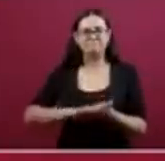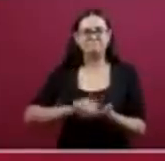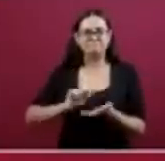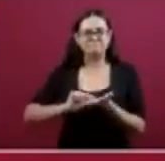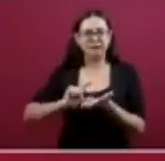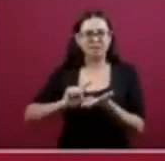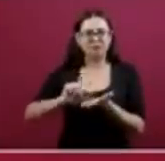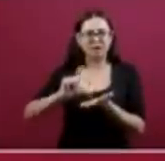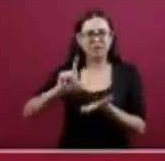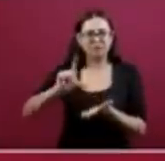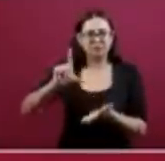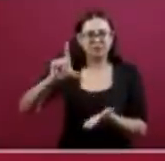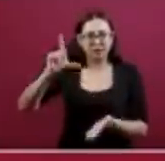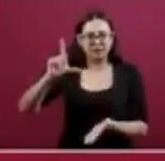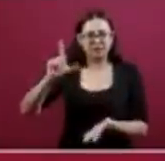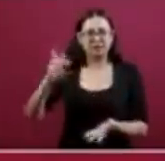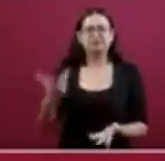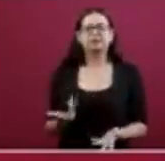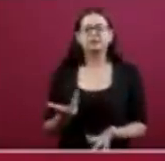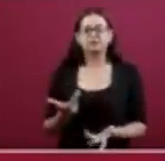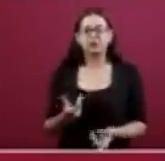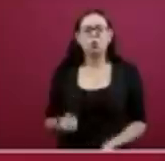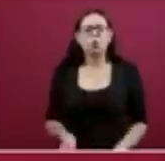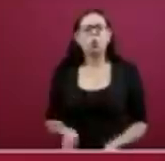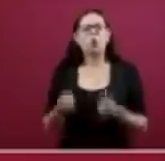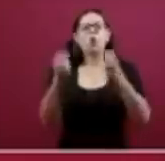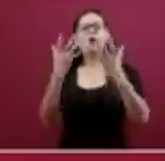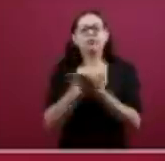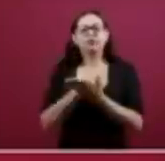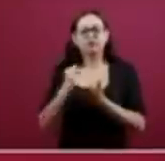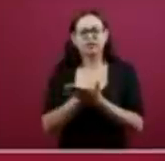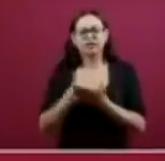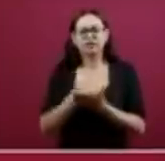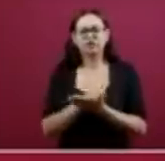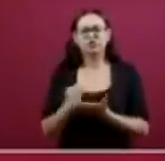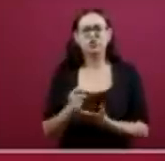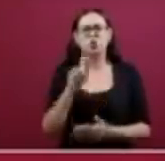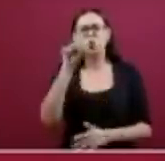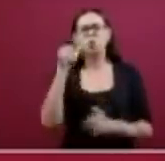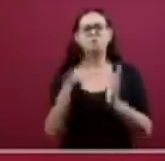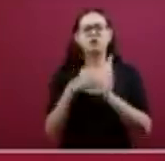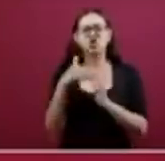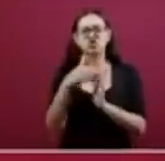¿Cuántos créditos así? 1,000,000.